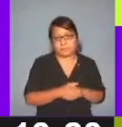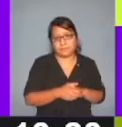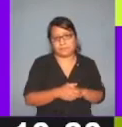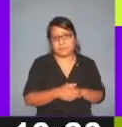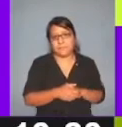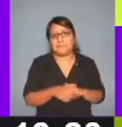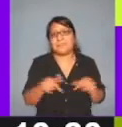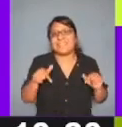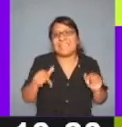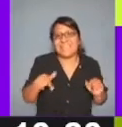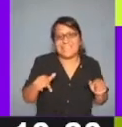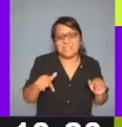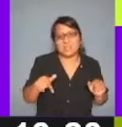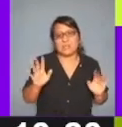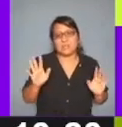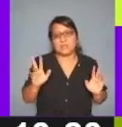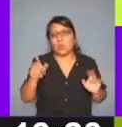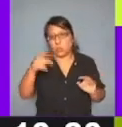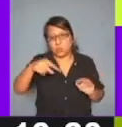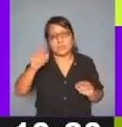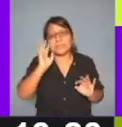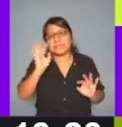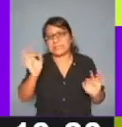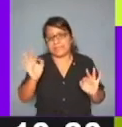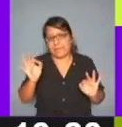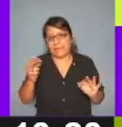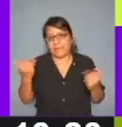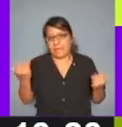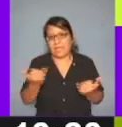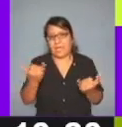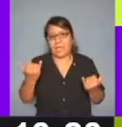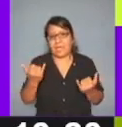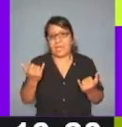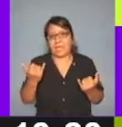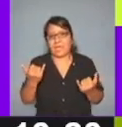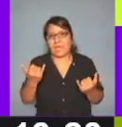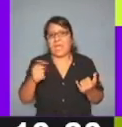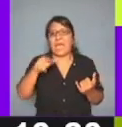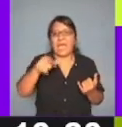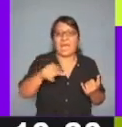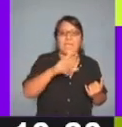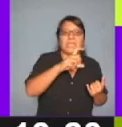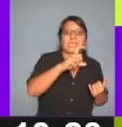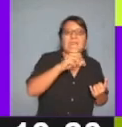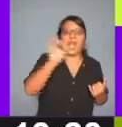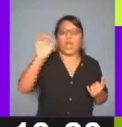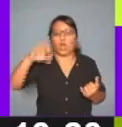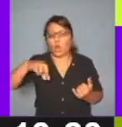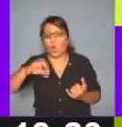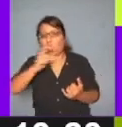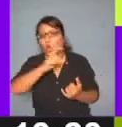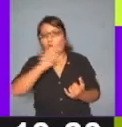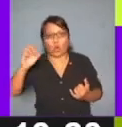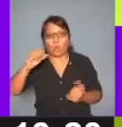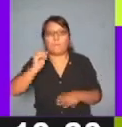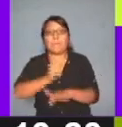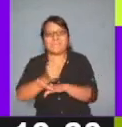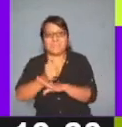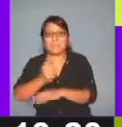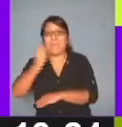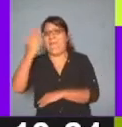saben estamos con una reducción de la coparticipación respecto de lo que era normal el año